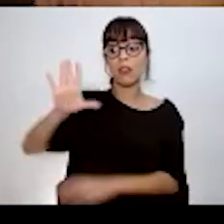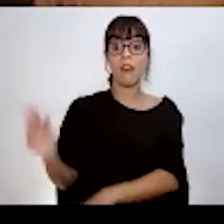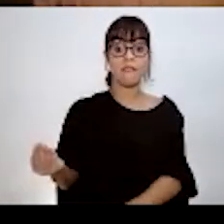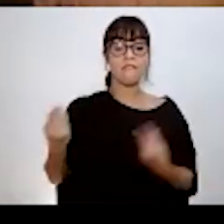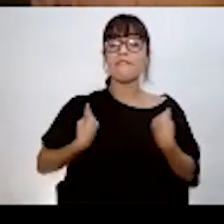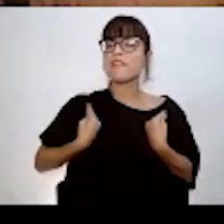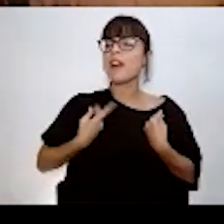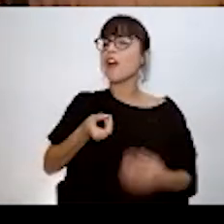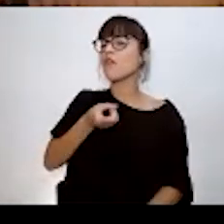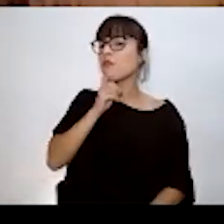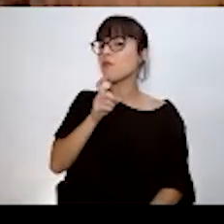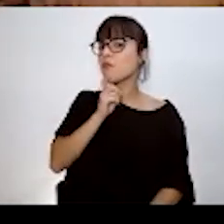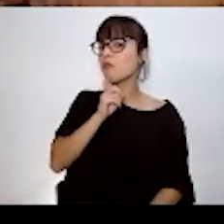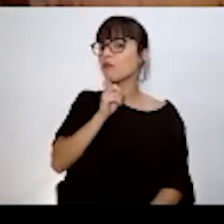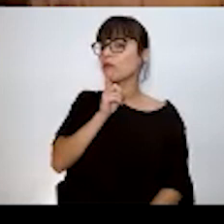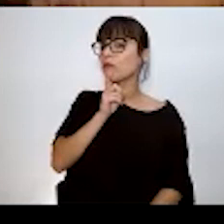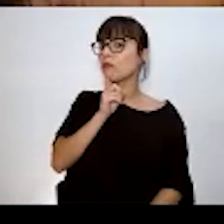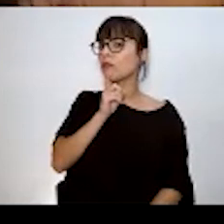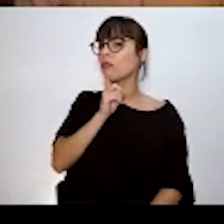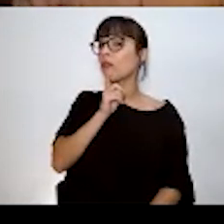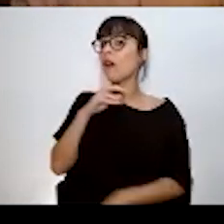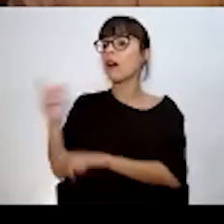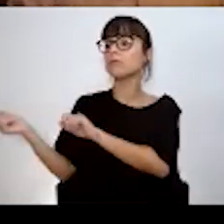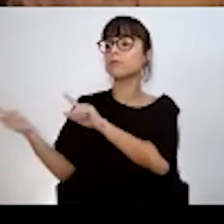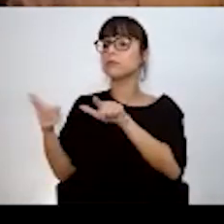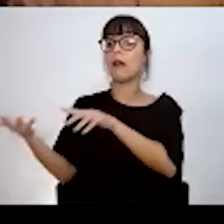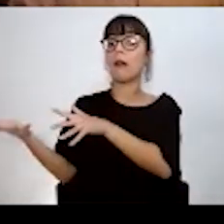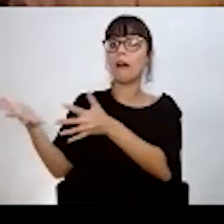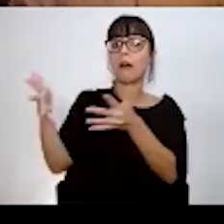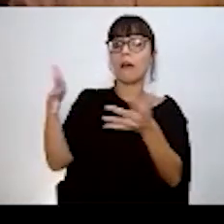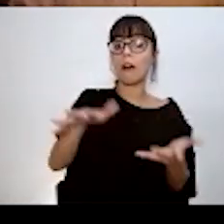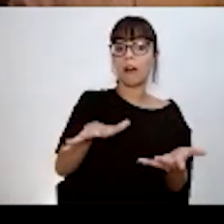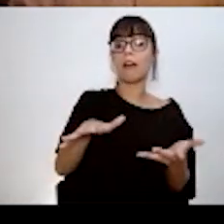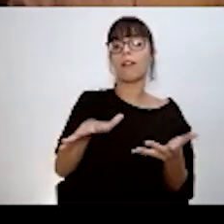territorios continentales al territorio africano.